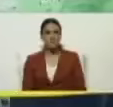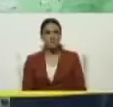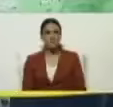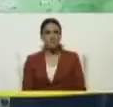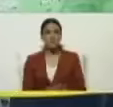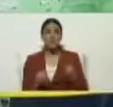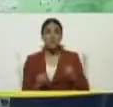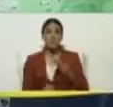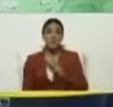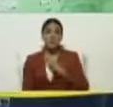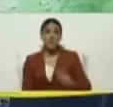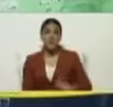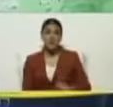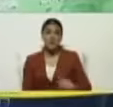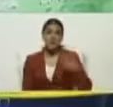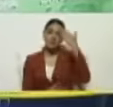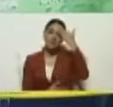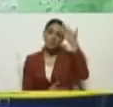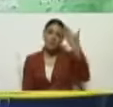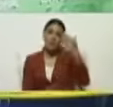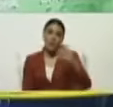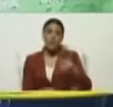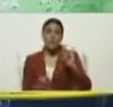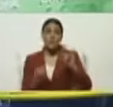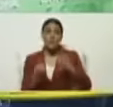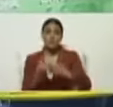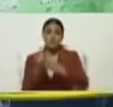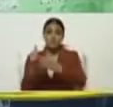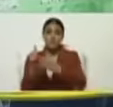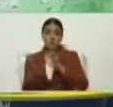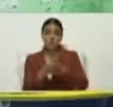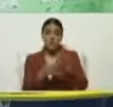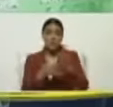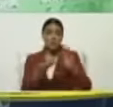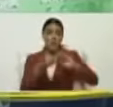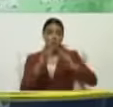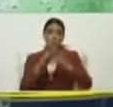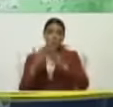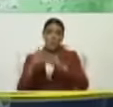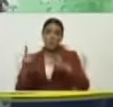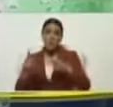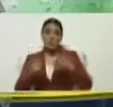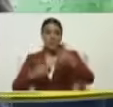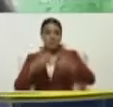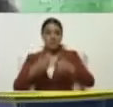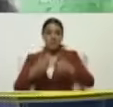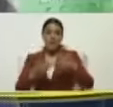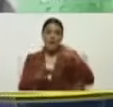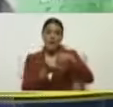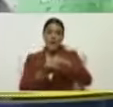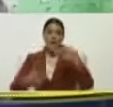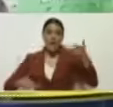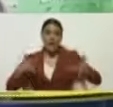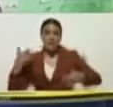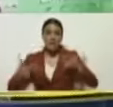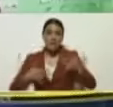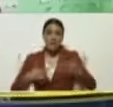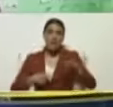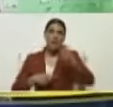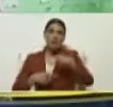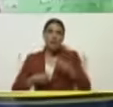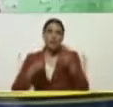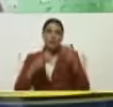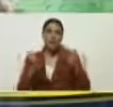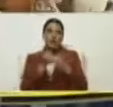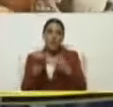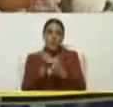República Nicolás Maduro, saludando a la cunuquera, quien está presente en la actividad tras ratificar el compromiso